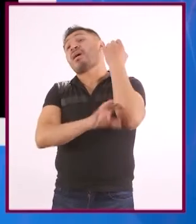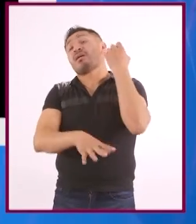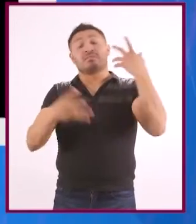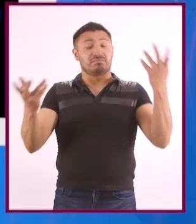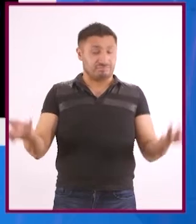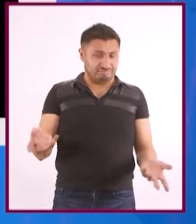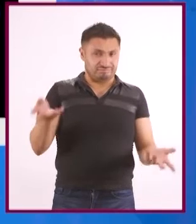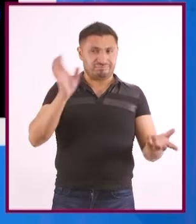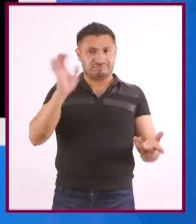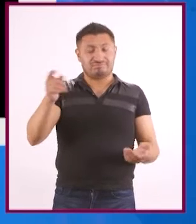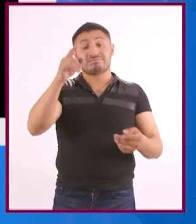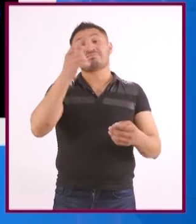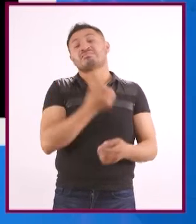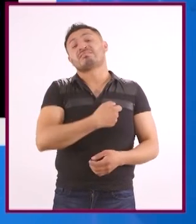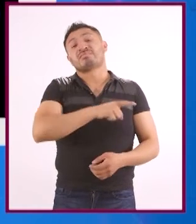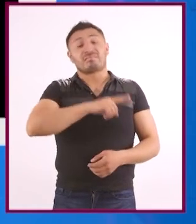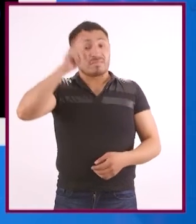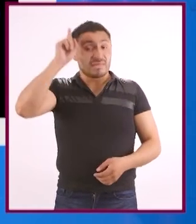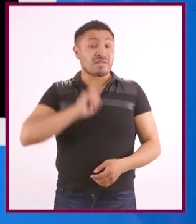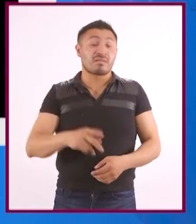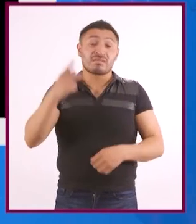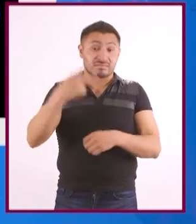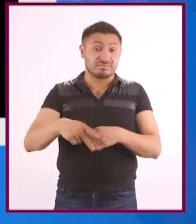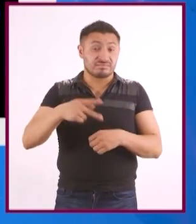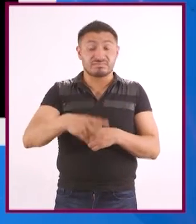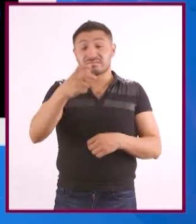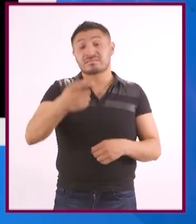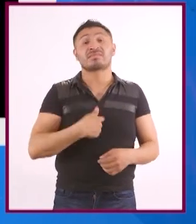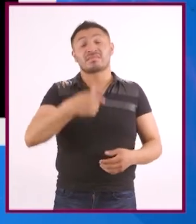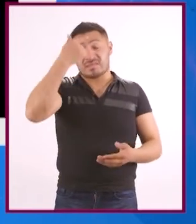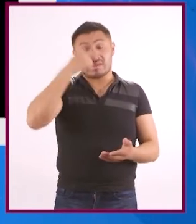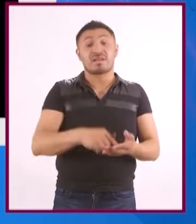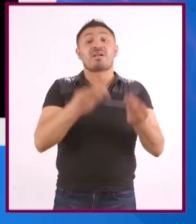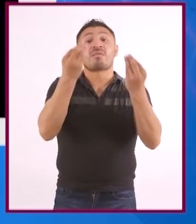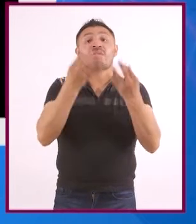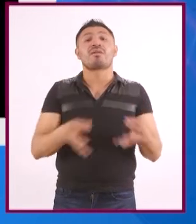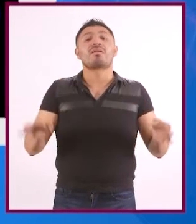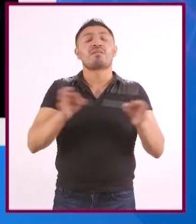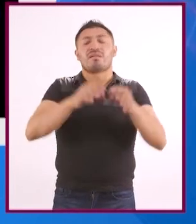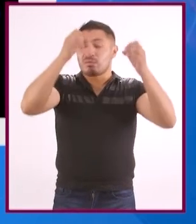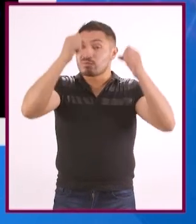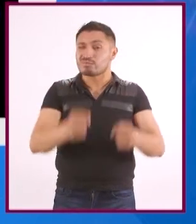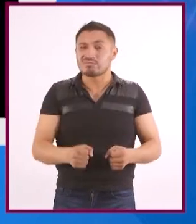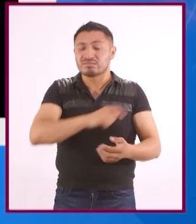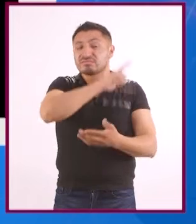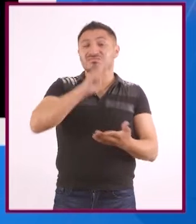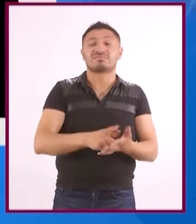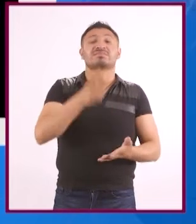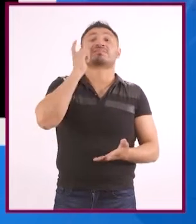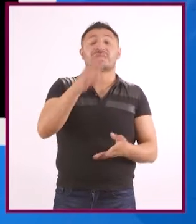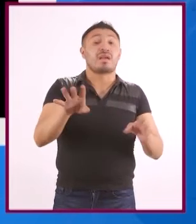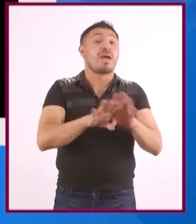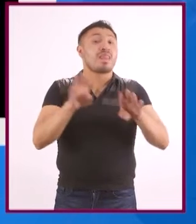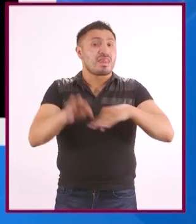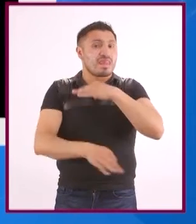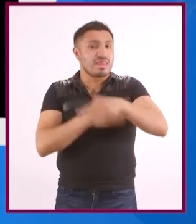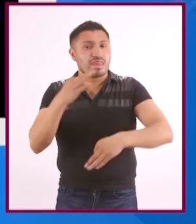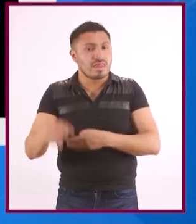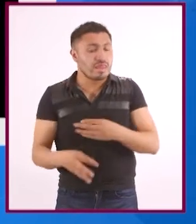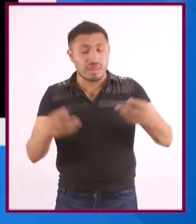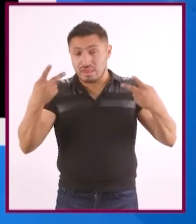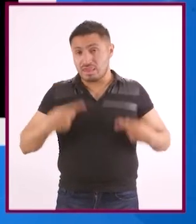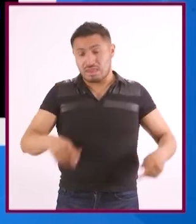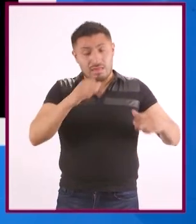cuando la salud de la mujer corre peligro. Y algo que me parece también muy importante que garantiza la ley es que que